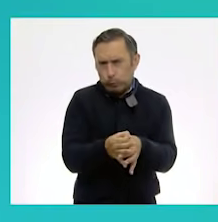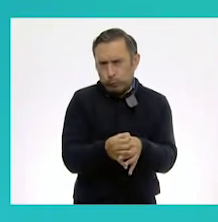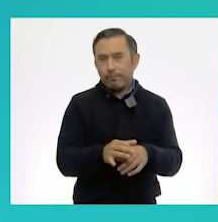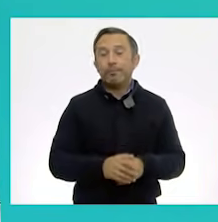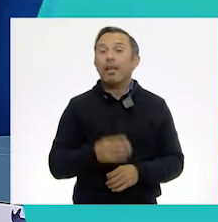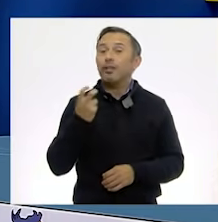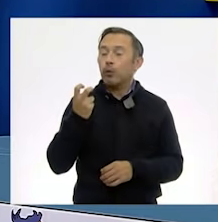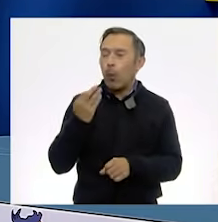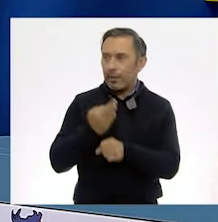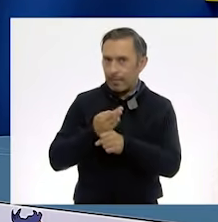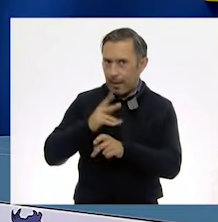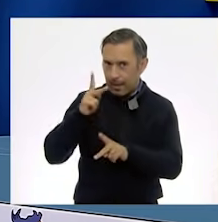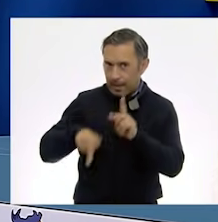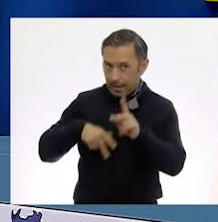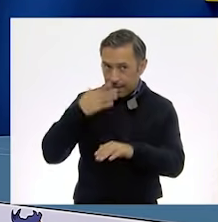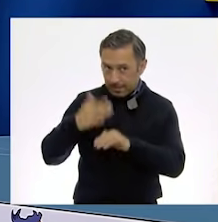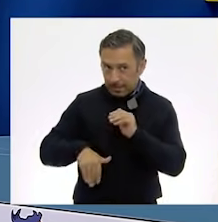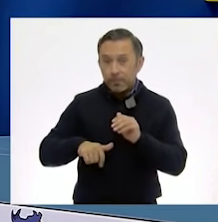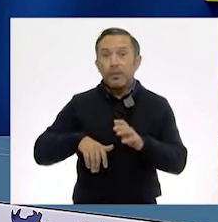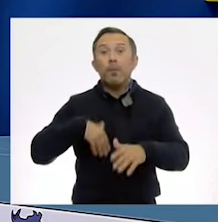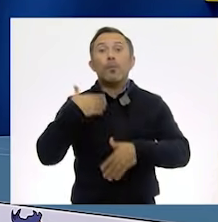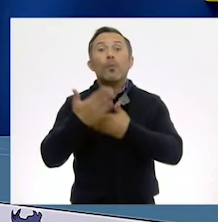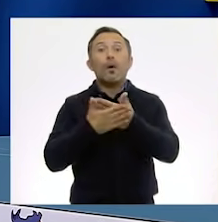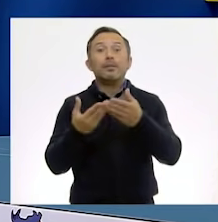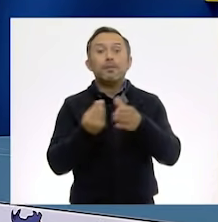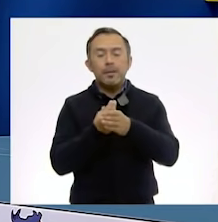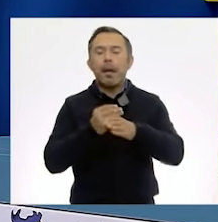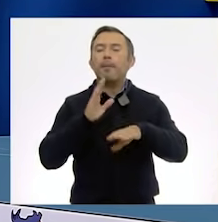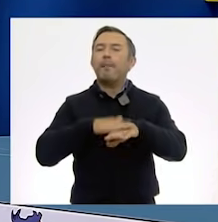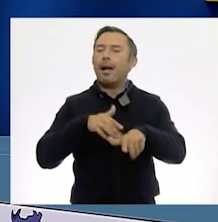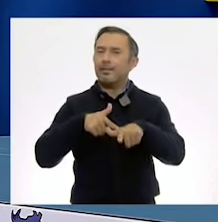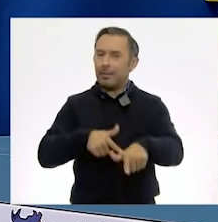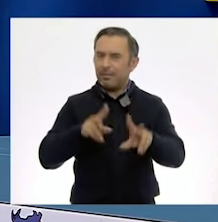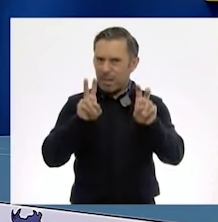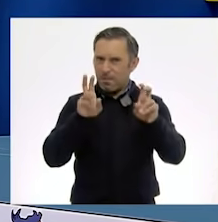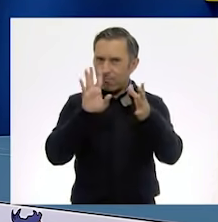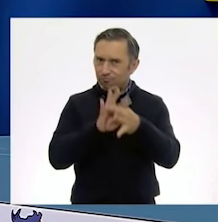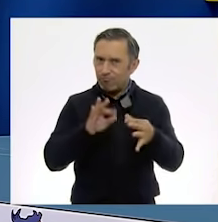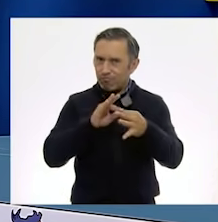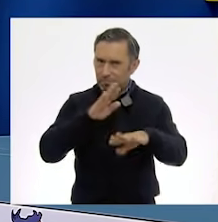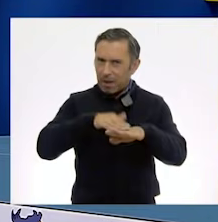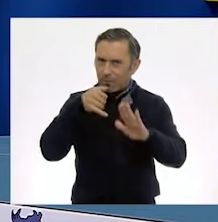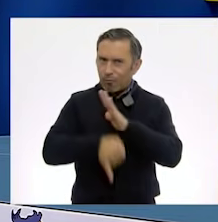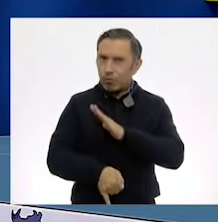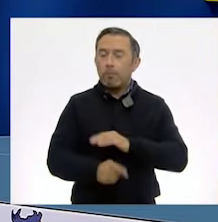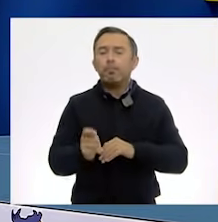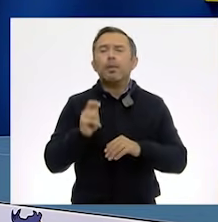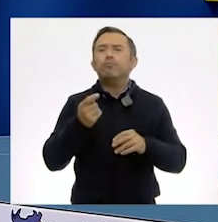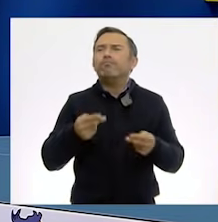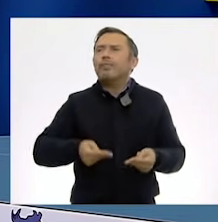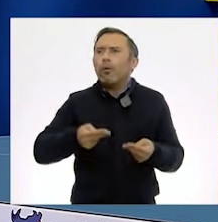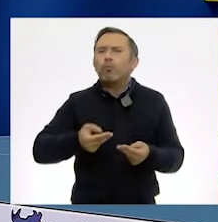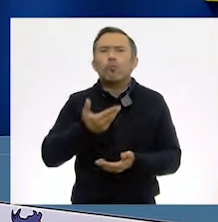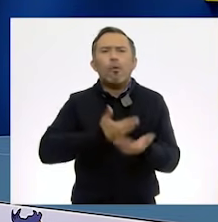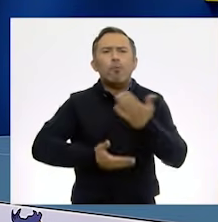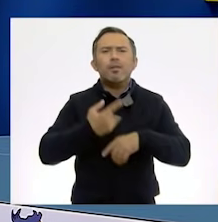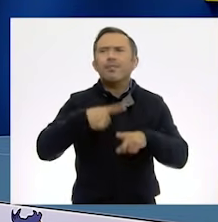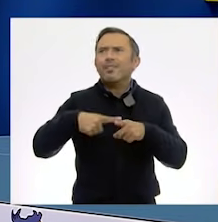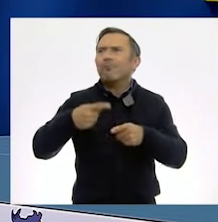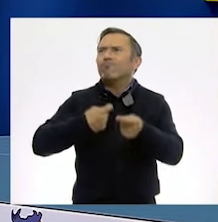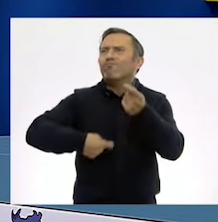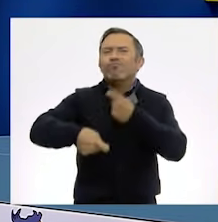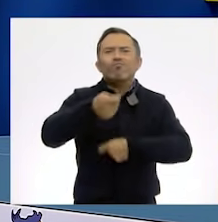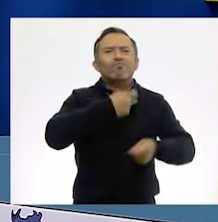hoy. Continuaremos con el tema la siguiente clase, para conocer sobre las mercancías que intercambiaban y la ubicación